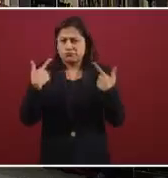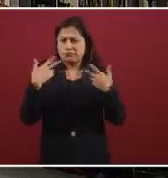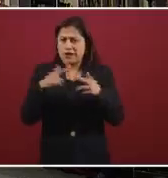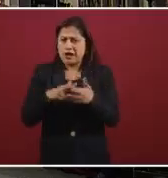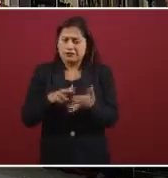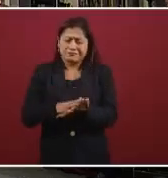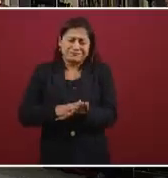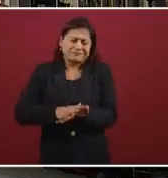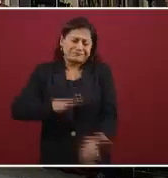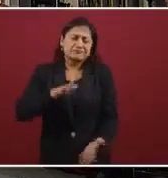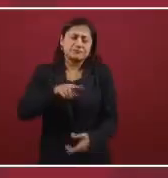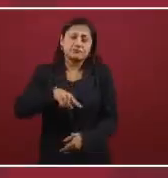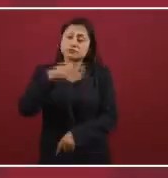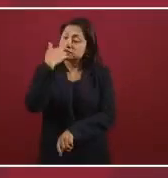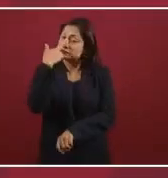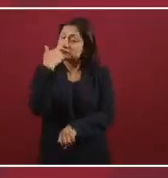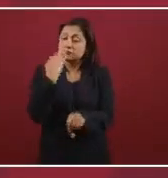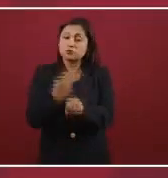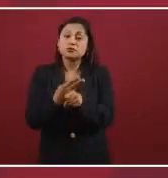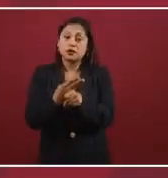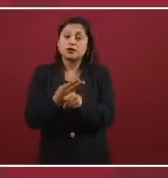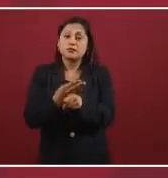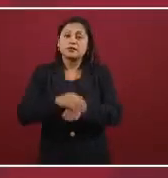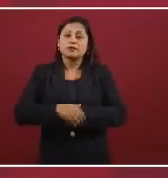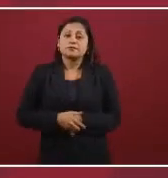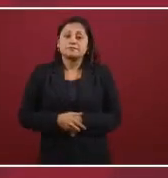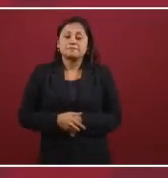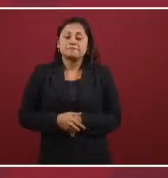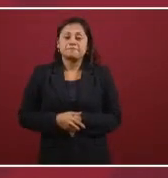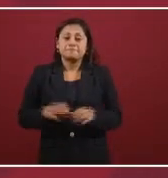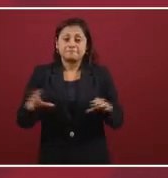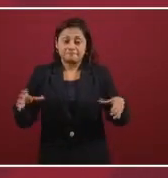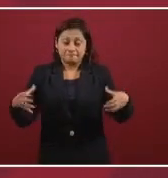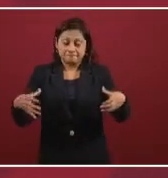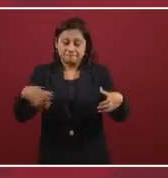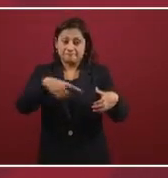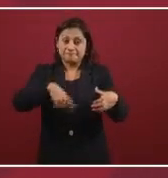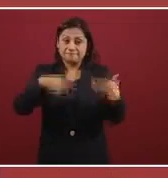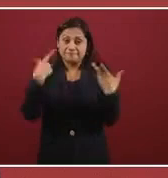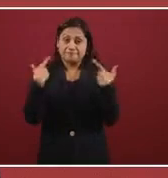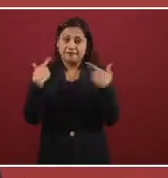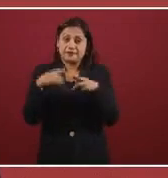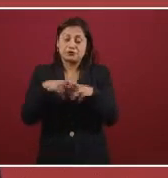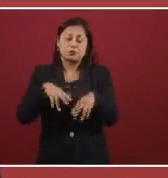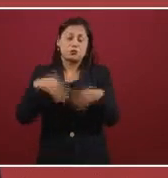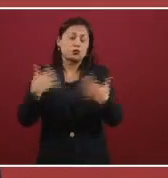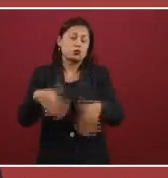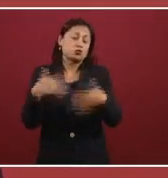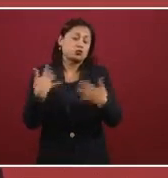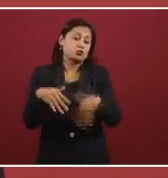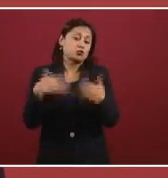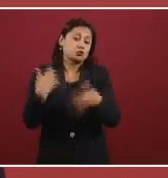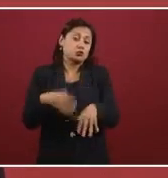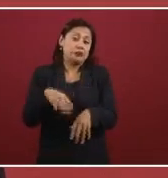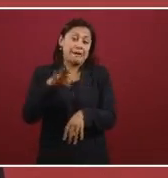la inmensa mayoría, un tesoro que tenemos los mexicanos son